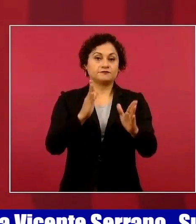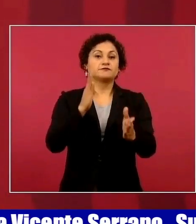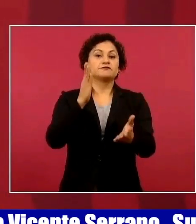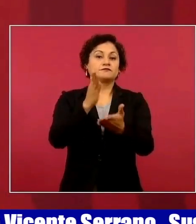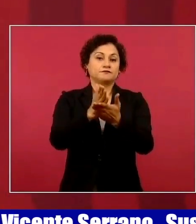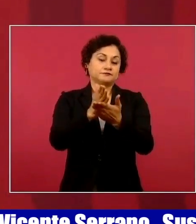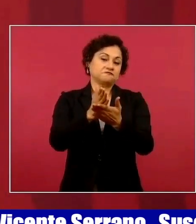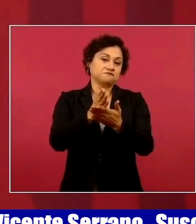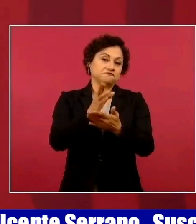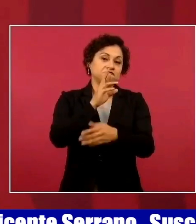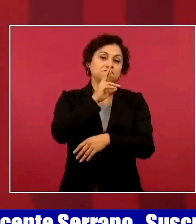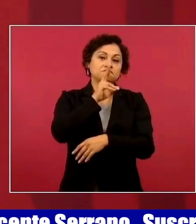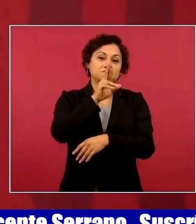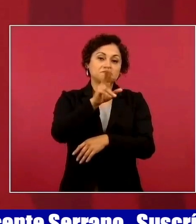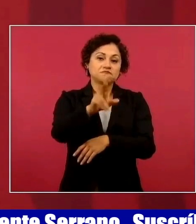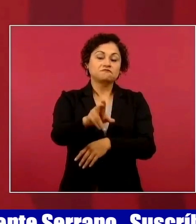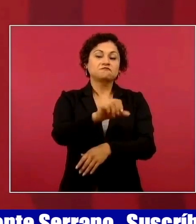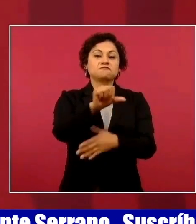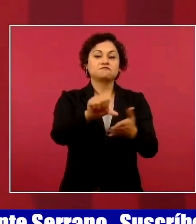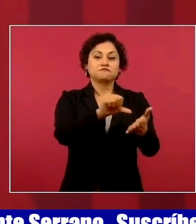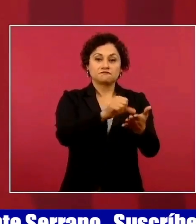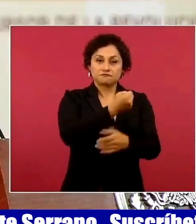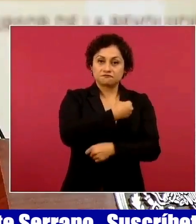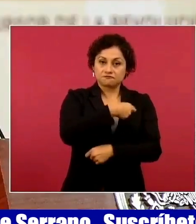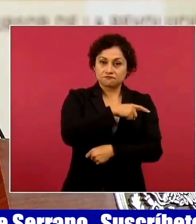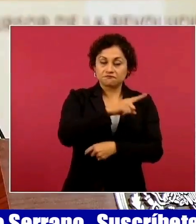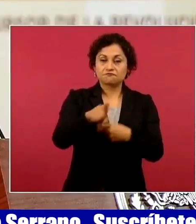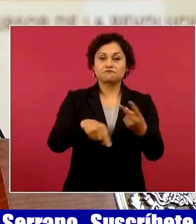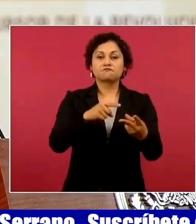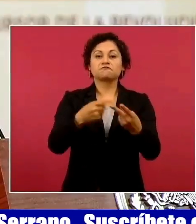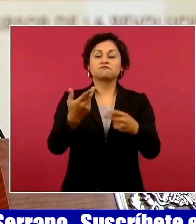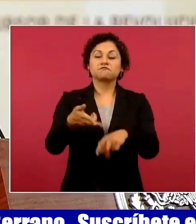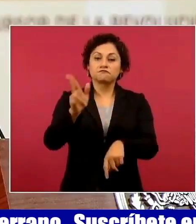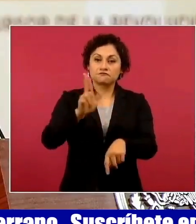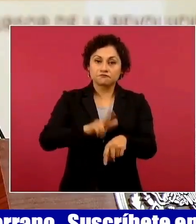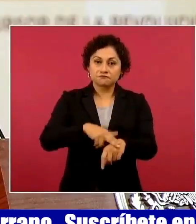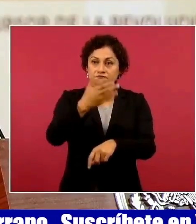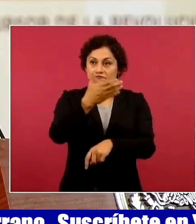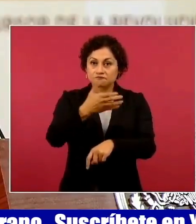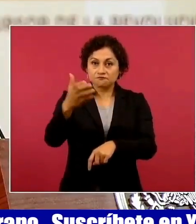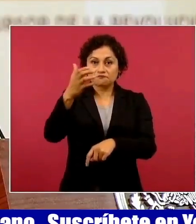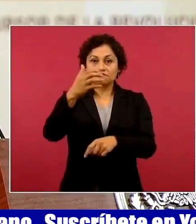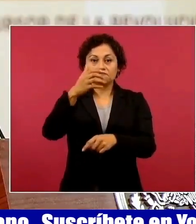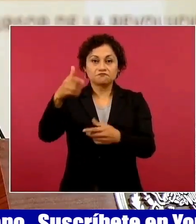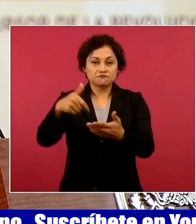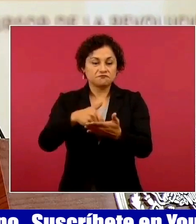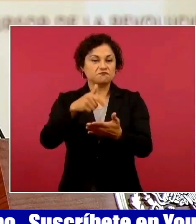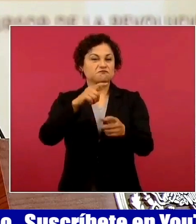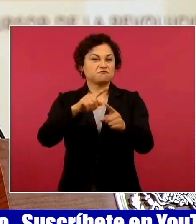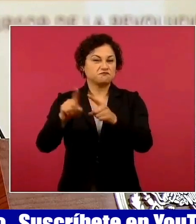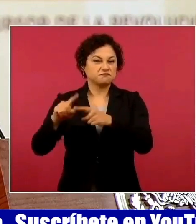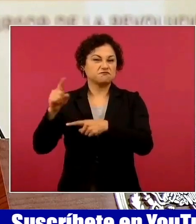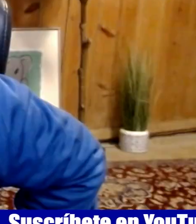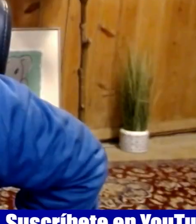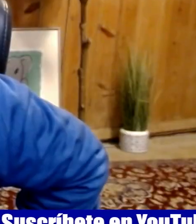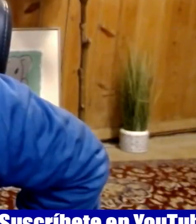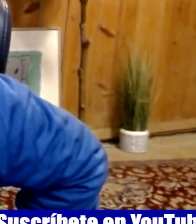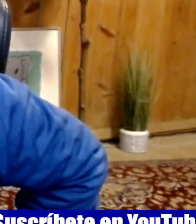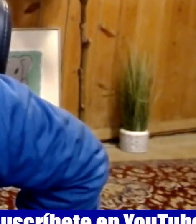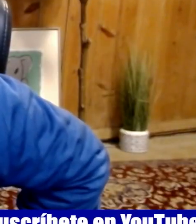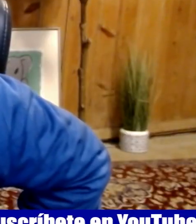informando que como si se tratara de Venezuela, Cuba, Colombia o México, donde hasta le dicen que ponga sus barbas a remojar. Ya veo que usted